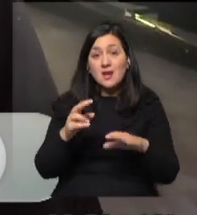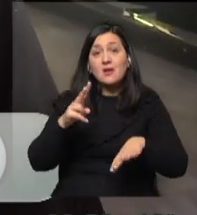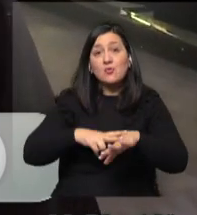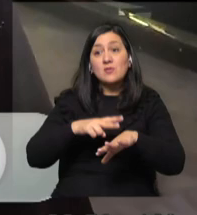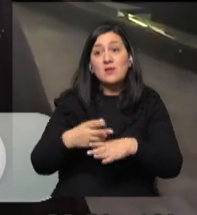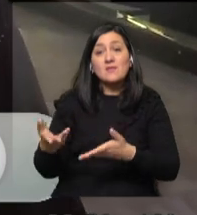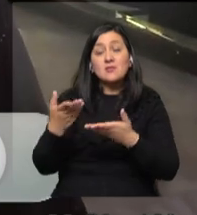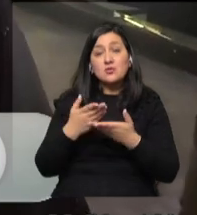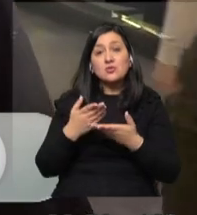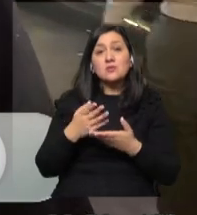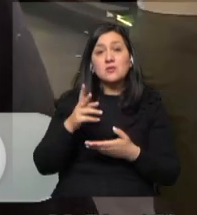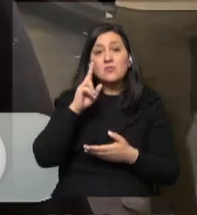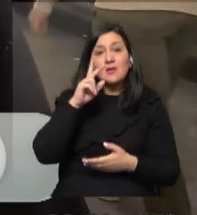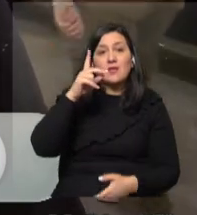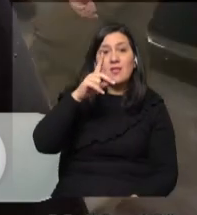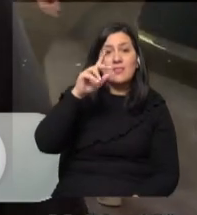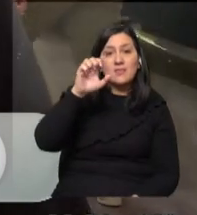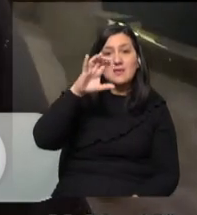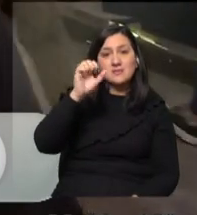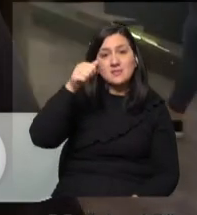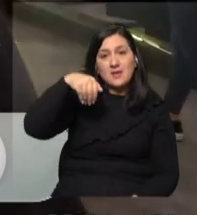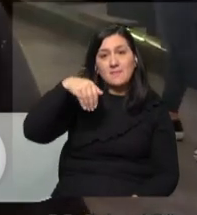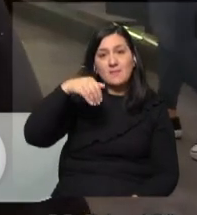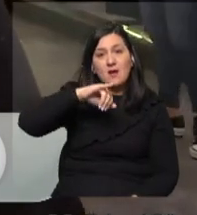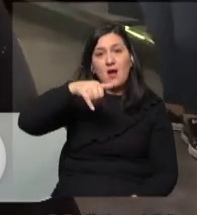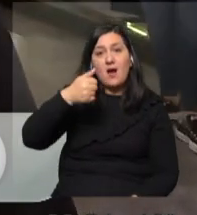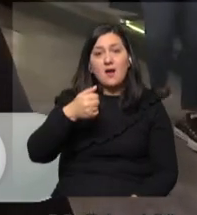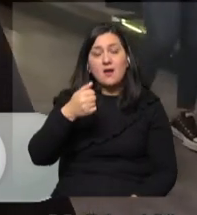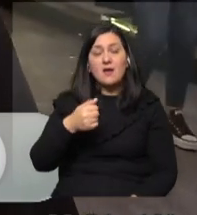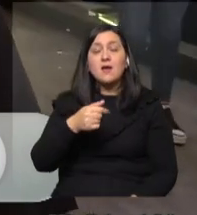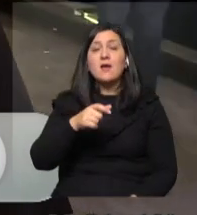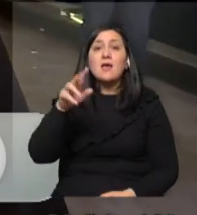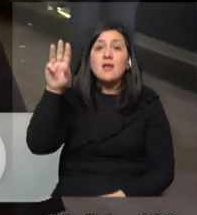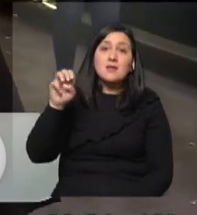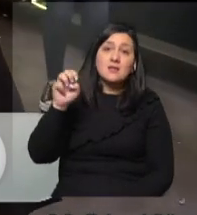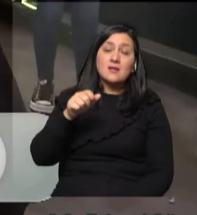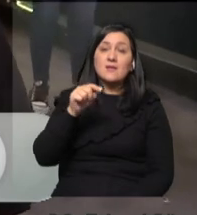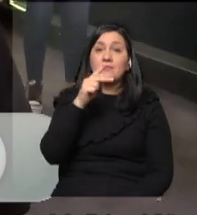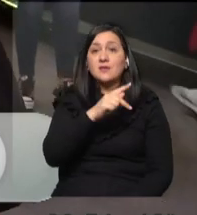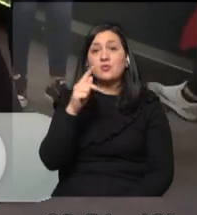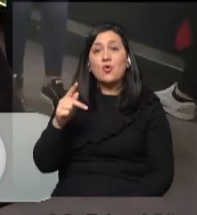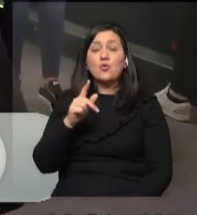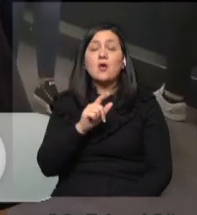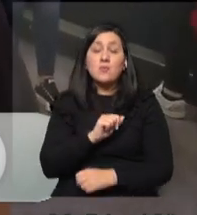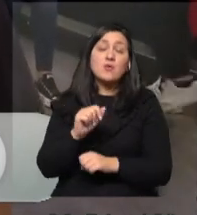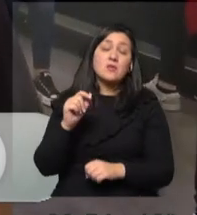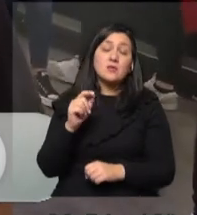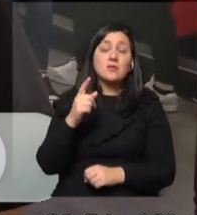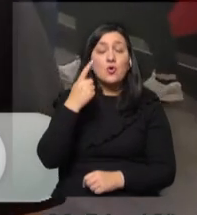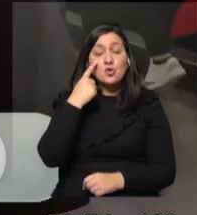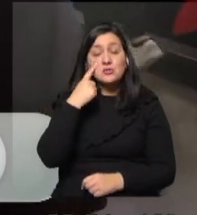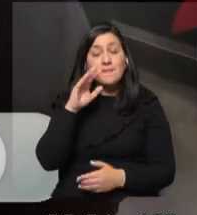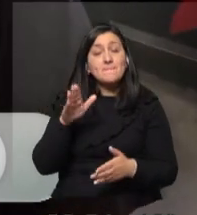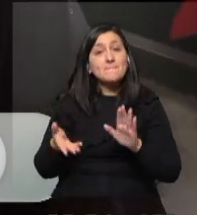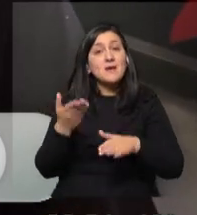la invitación es a que nos sigan en DECEMJA, DECEMJA, en Instagram, en TikTok o en cualquiera de las redes sociales, nos pueden encontrar para conocer más sobre